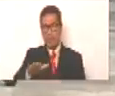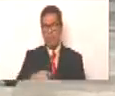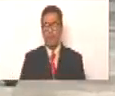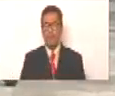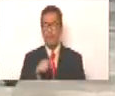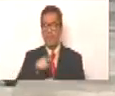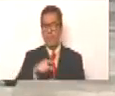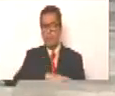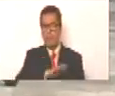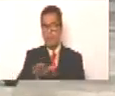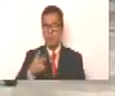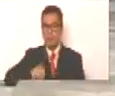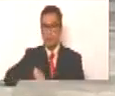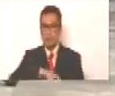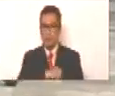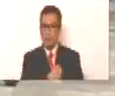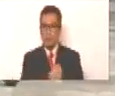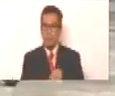amamos.